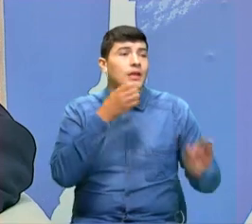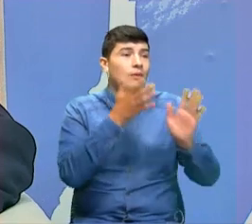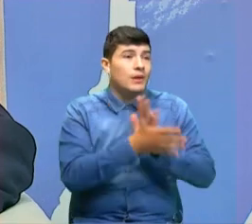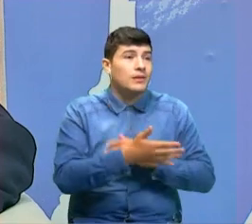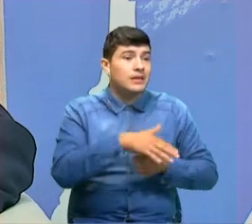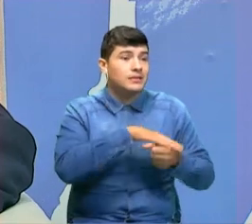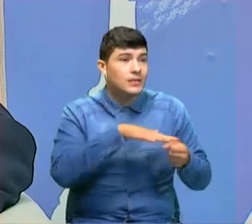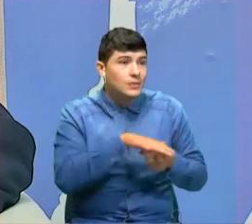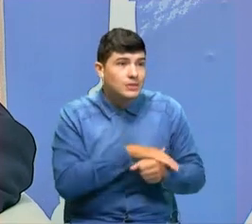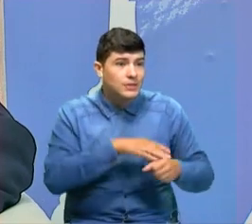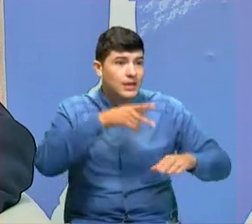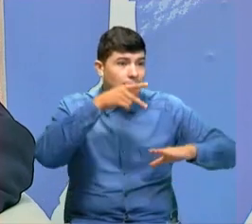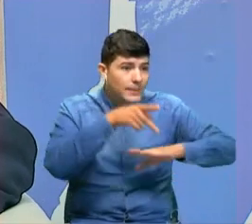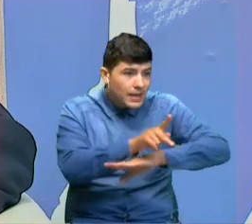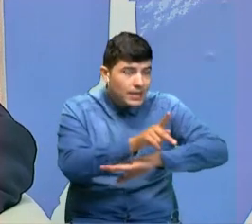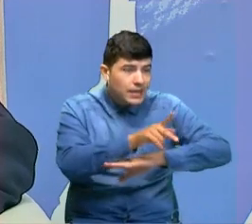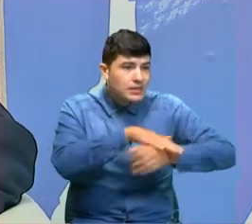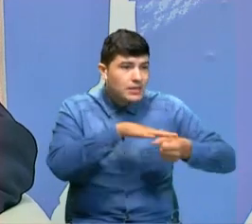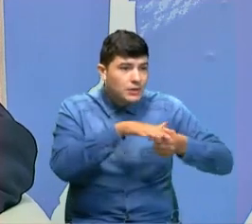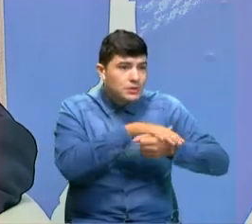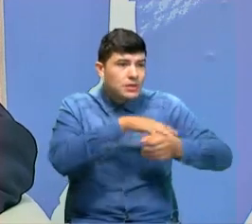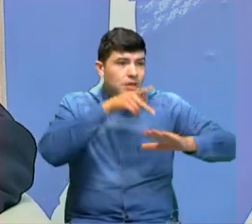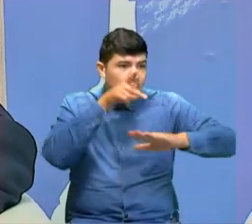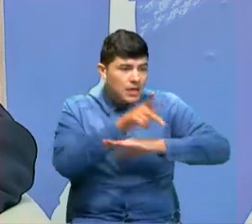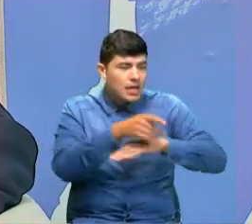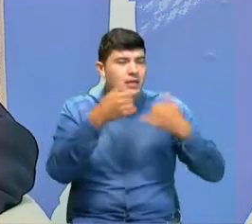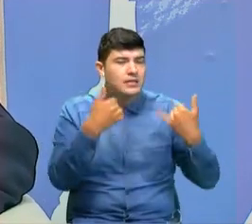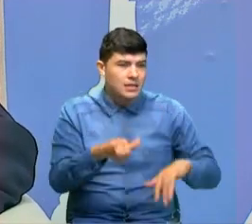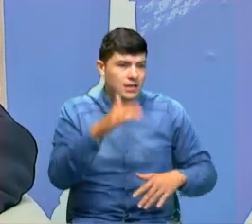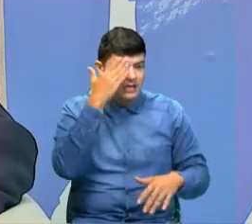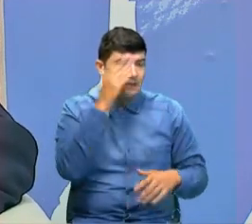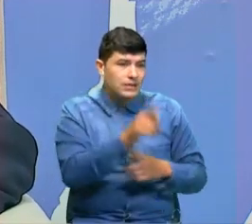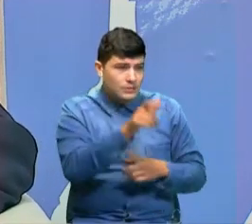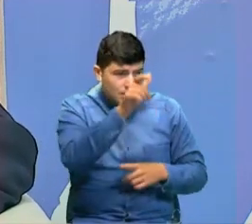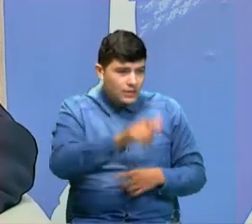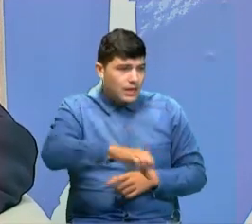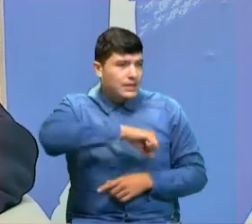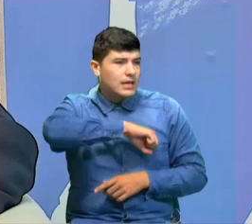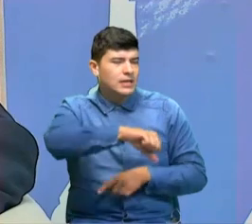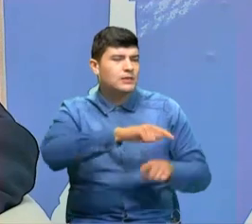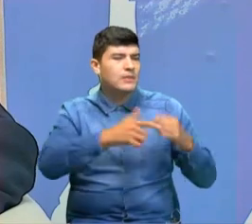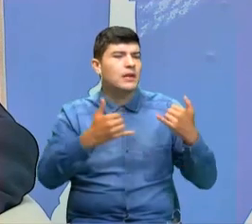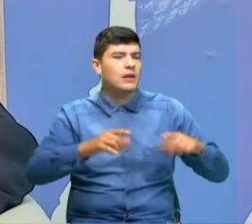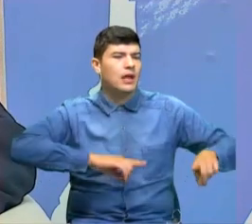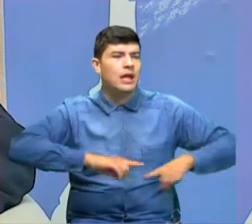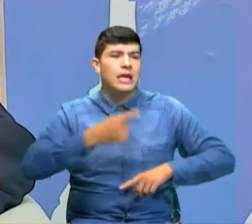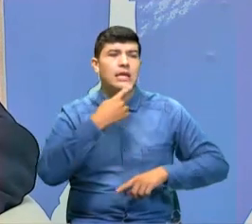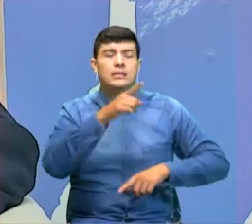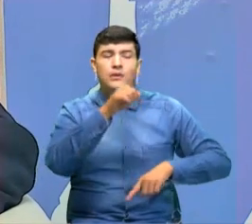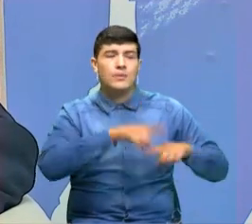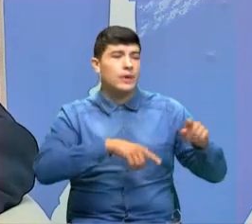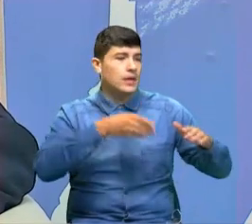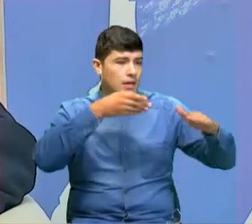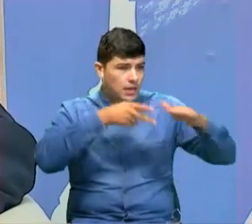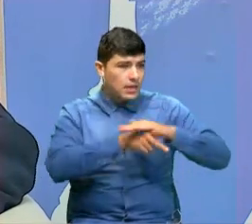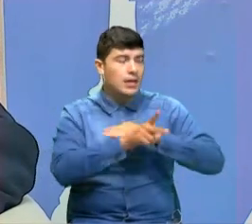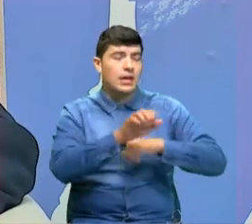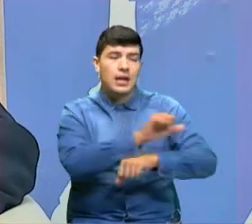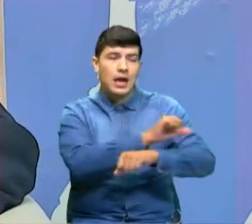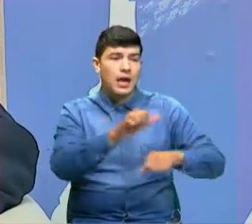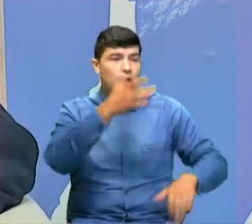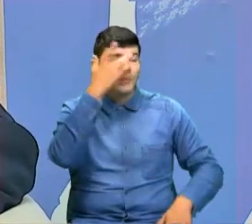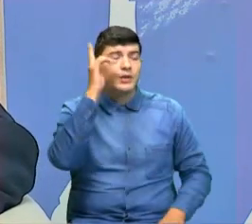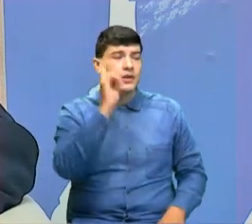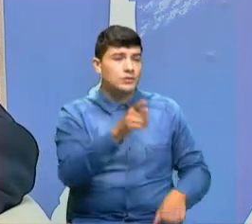del parqueadero, ya sabemos que tiene derecho. Ahora, la administración le ha dicho, usted no lo puede volver a traer porque ese